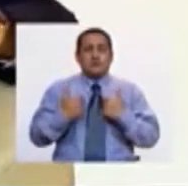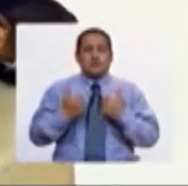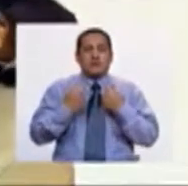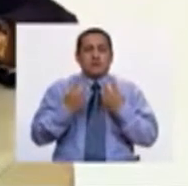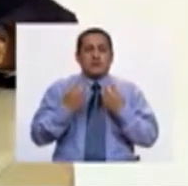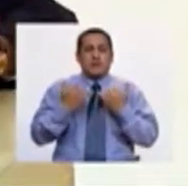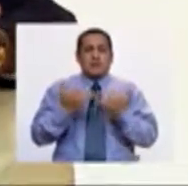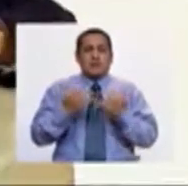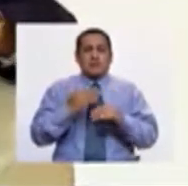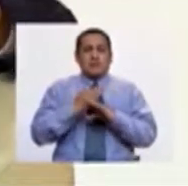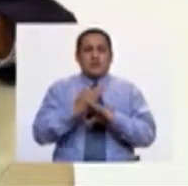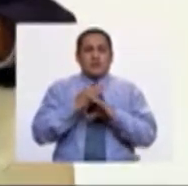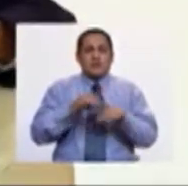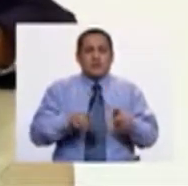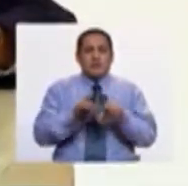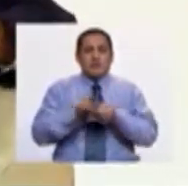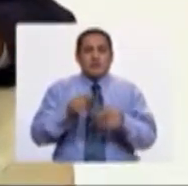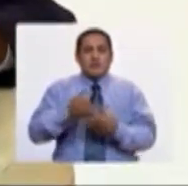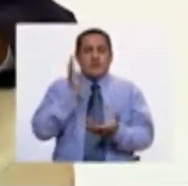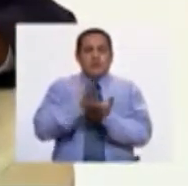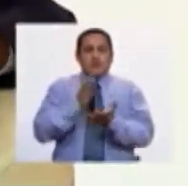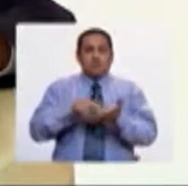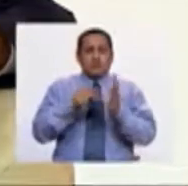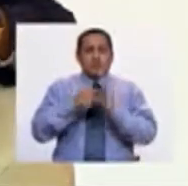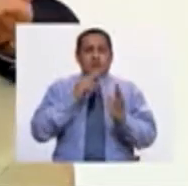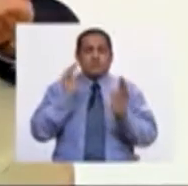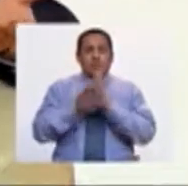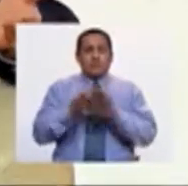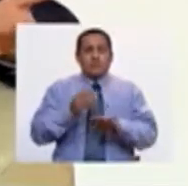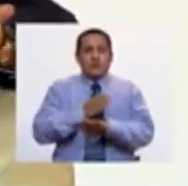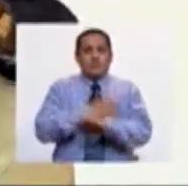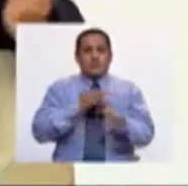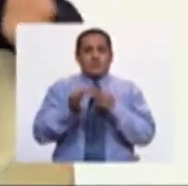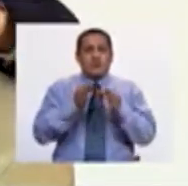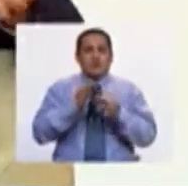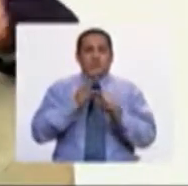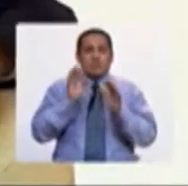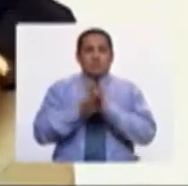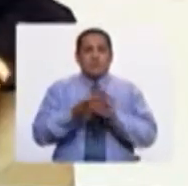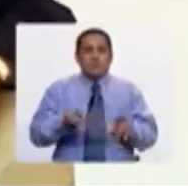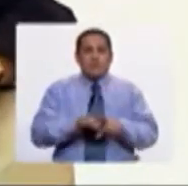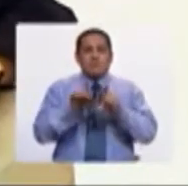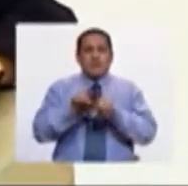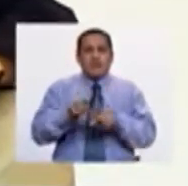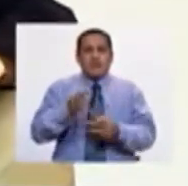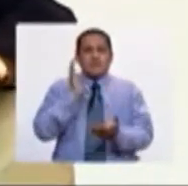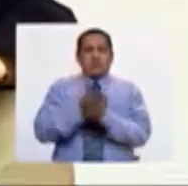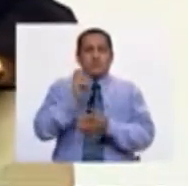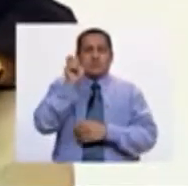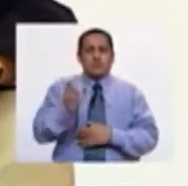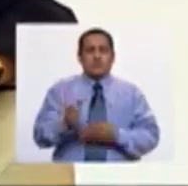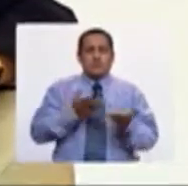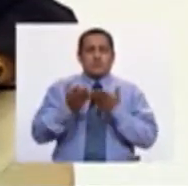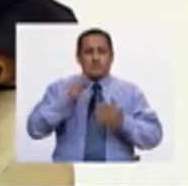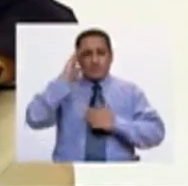ver una manera para evitar que esta sanción se convierta en, como le decía, una condena, una muerte civil a aquel